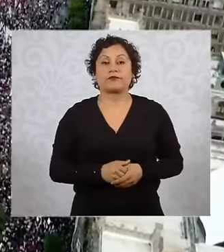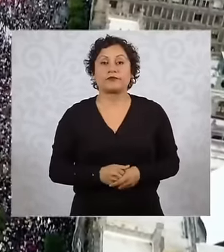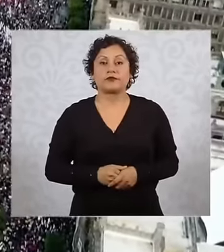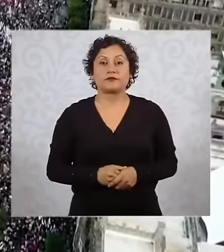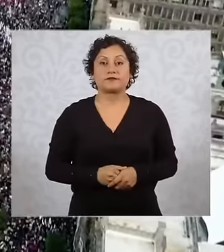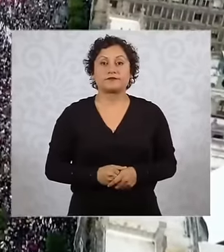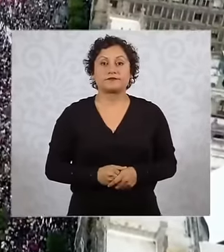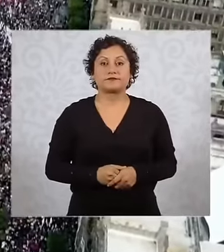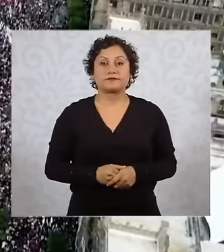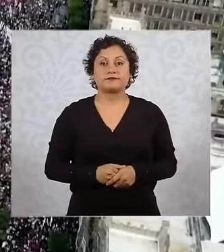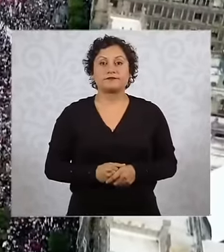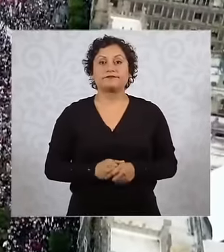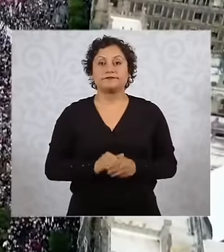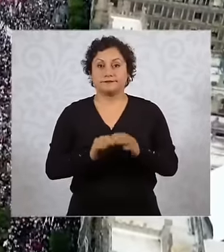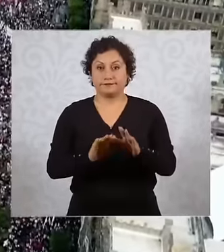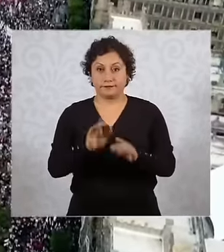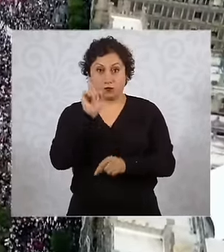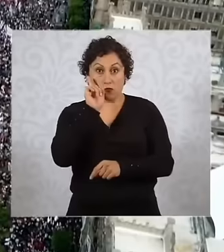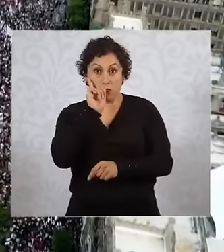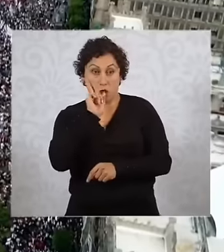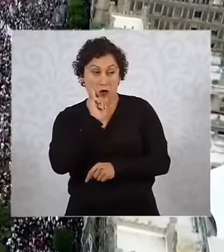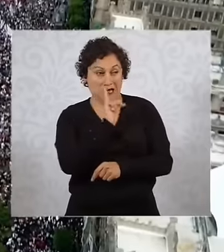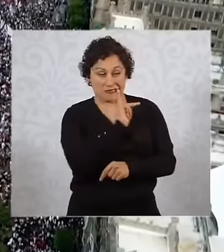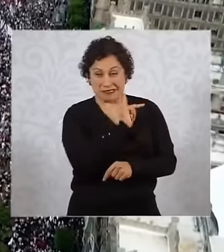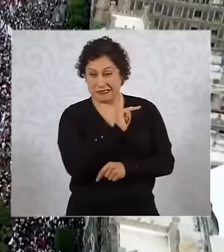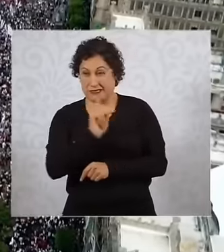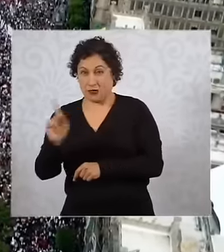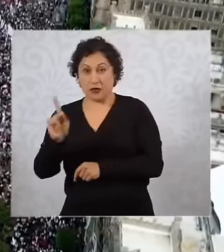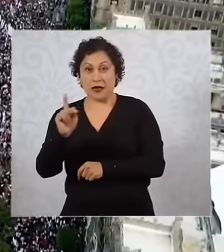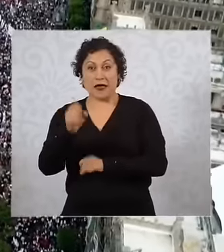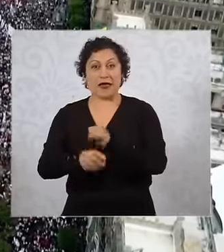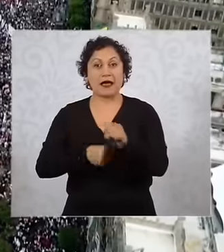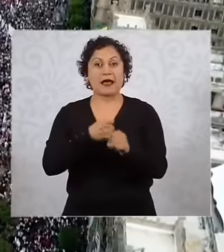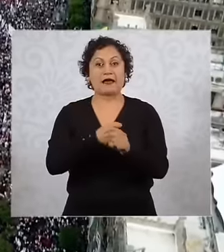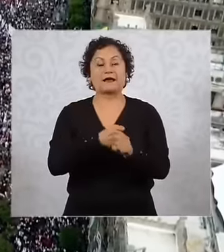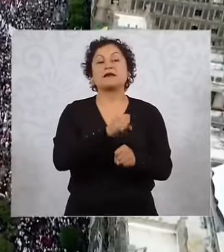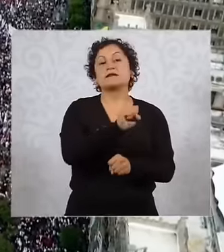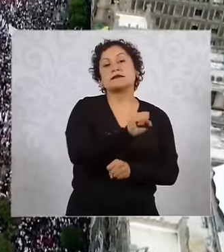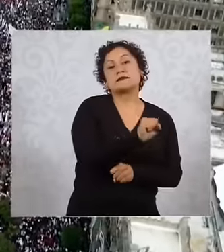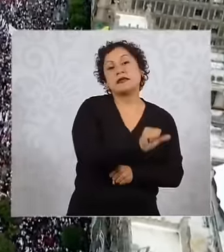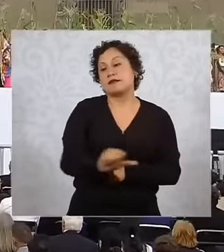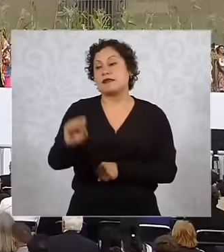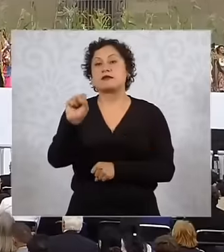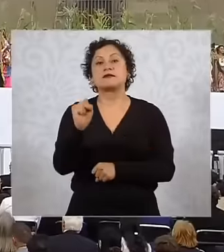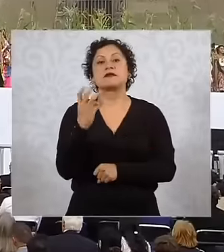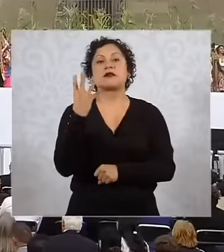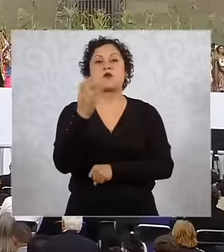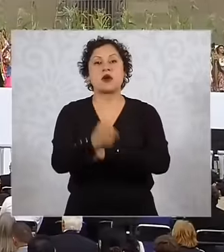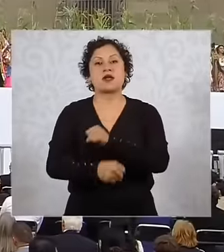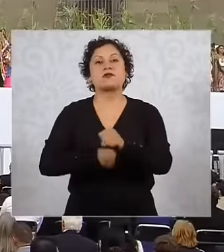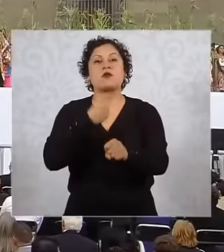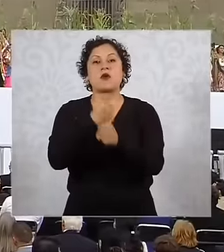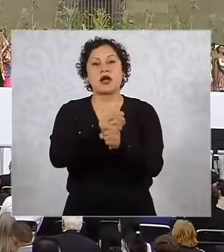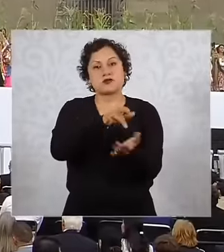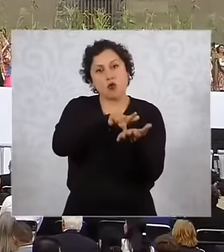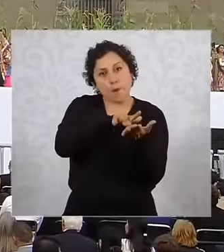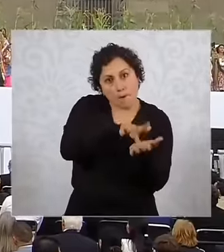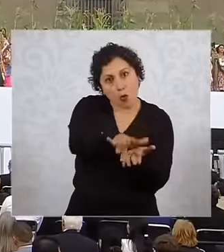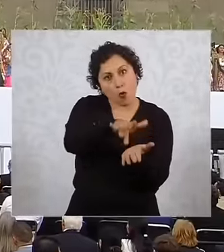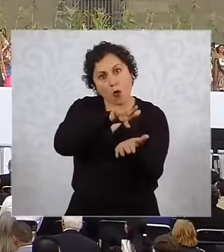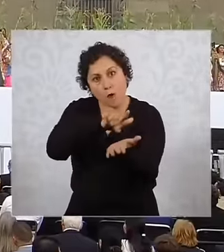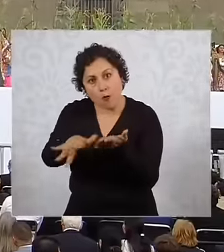Todas las mujeres de 60 a 64 años recibirán un apoyo